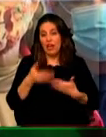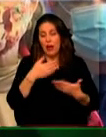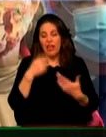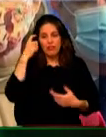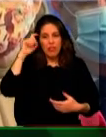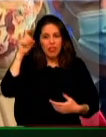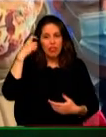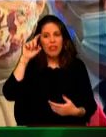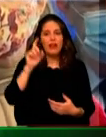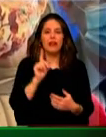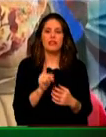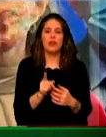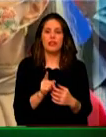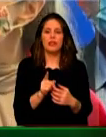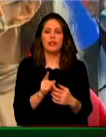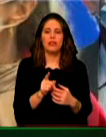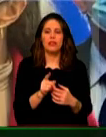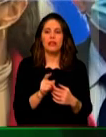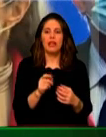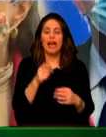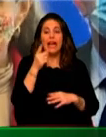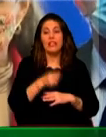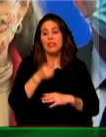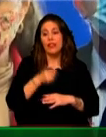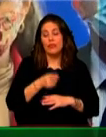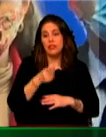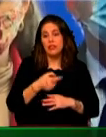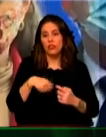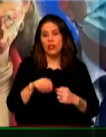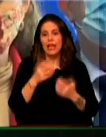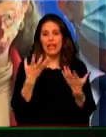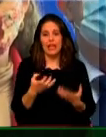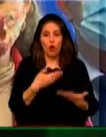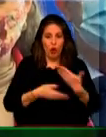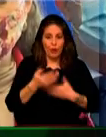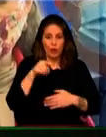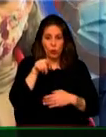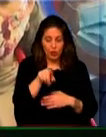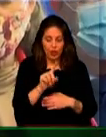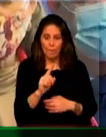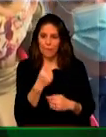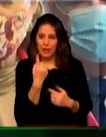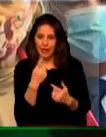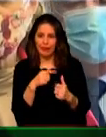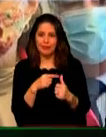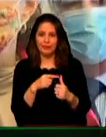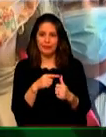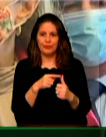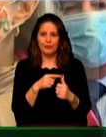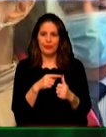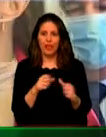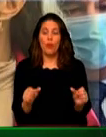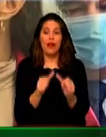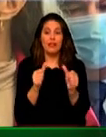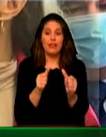ideas, y se han tomado una serie de resoluciones que queremos compartir con ustedes. La primera es, se